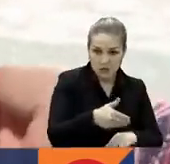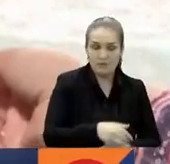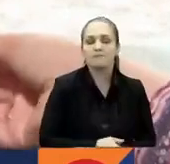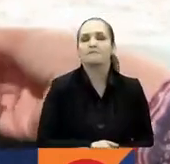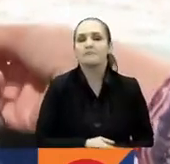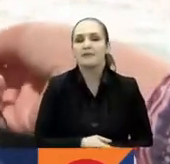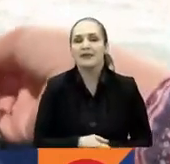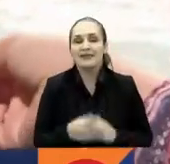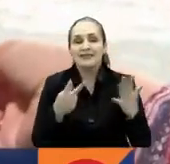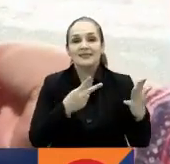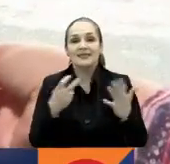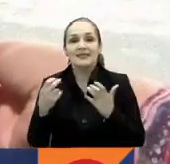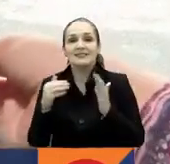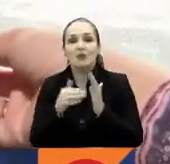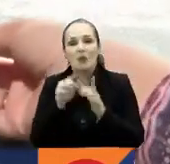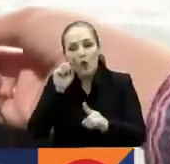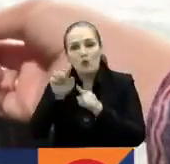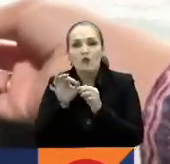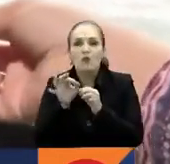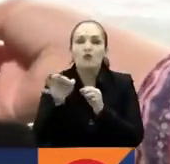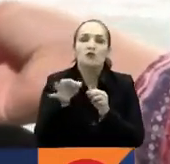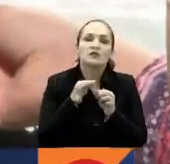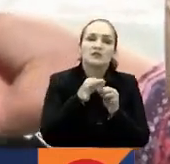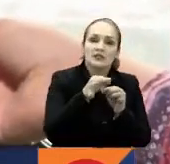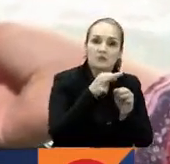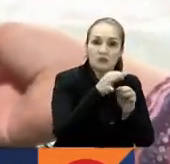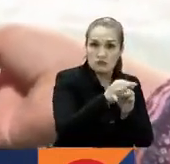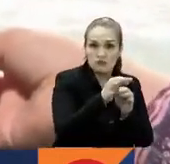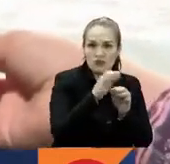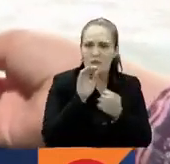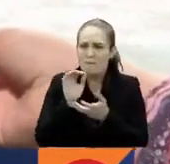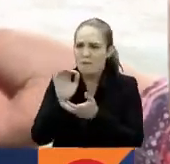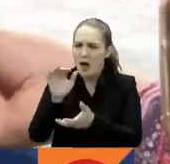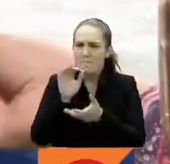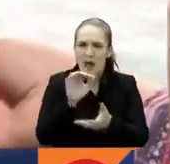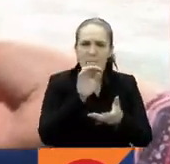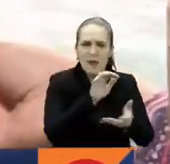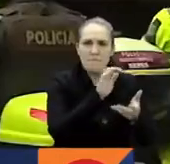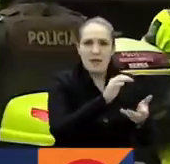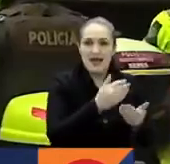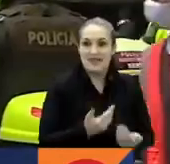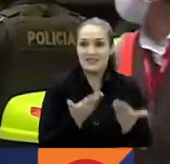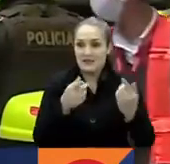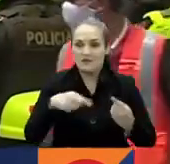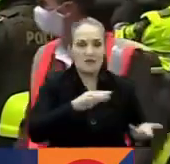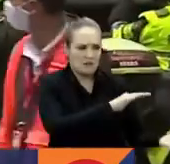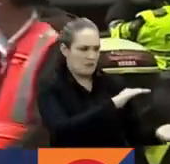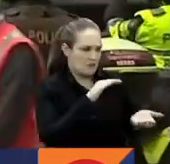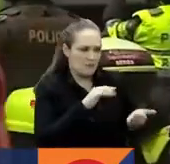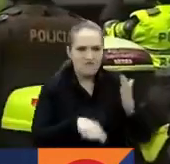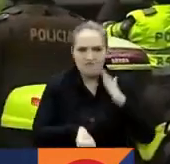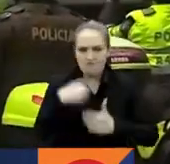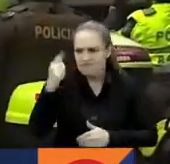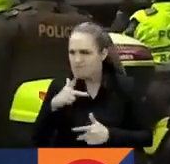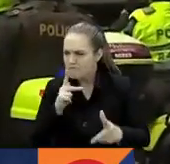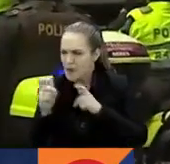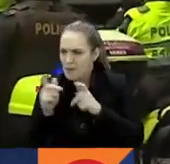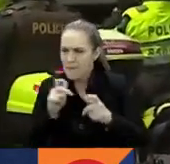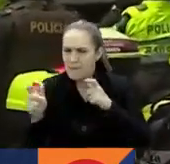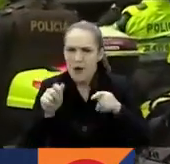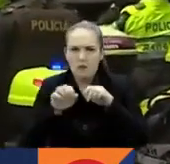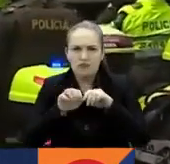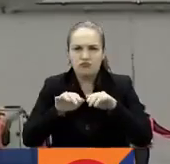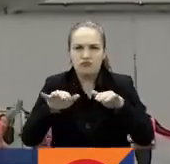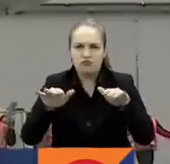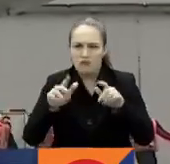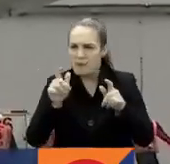700 mil para municipios, que van a ayudar a tener la disponibilidad suficiente de vacunas para la vacunación de